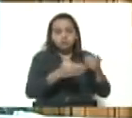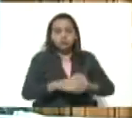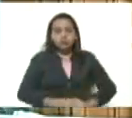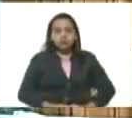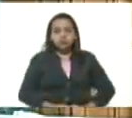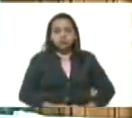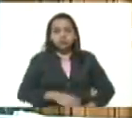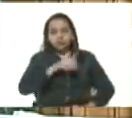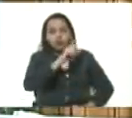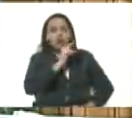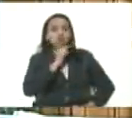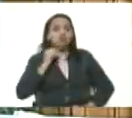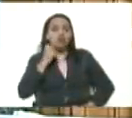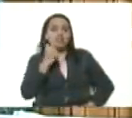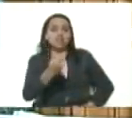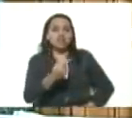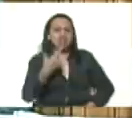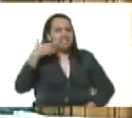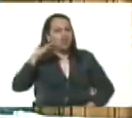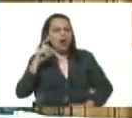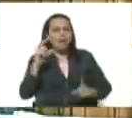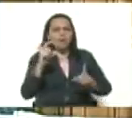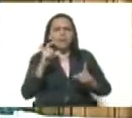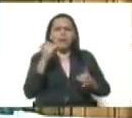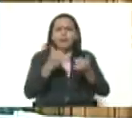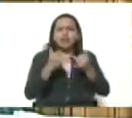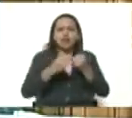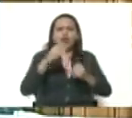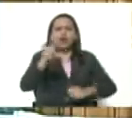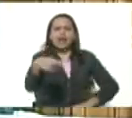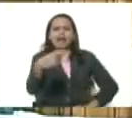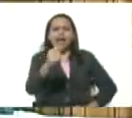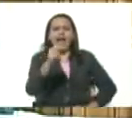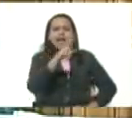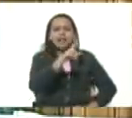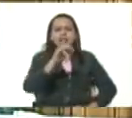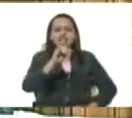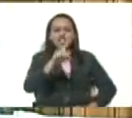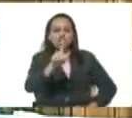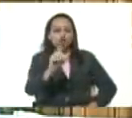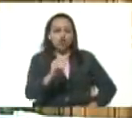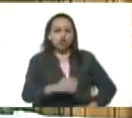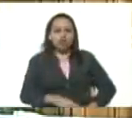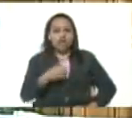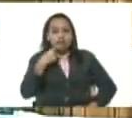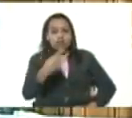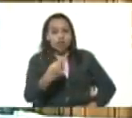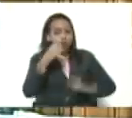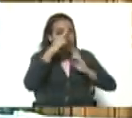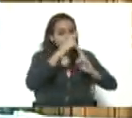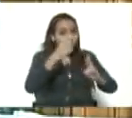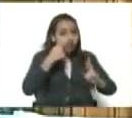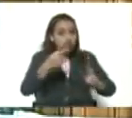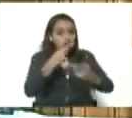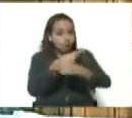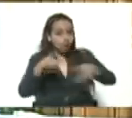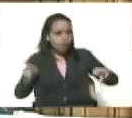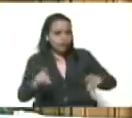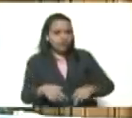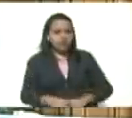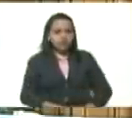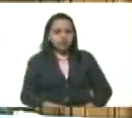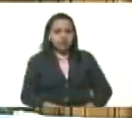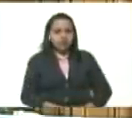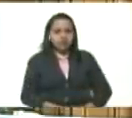cura, creo que de apellido Garrido, hay que ver, con todo respeto le digo públicamente,